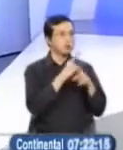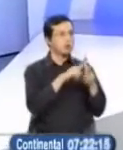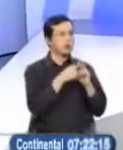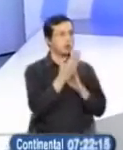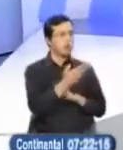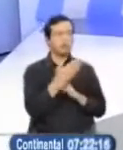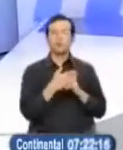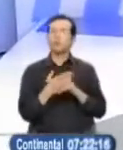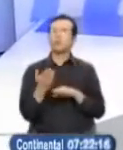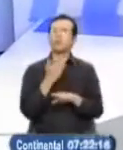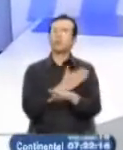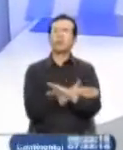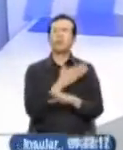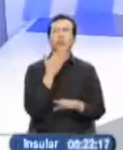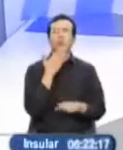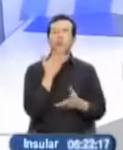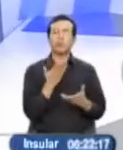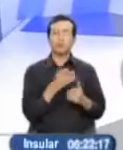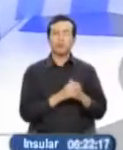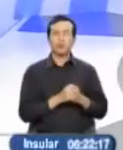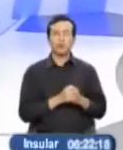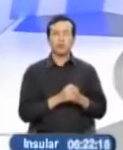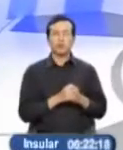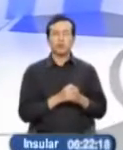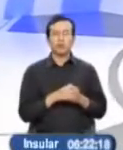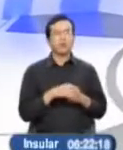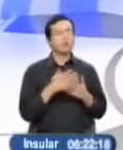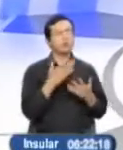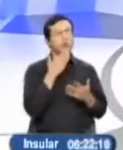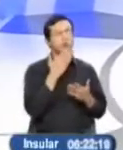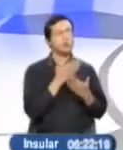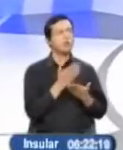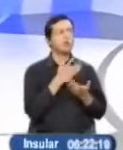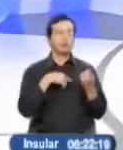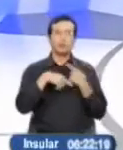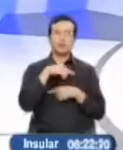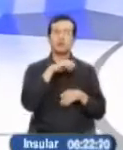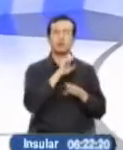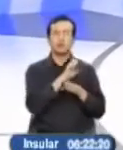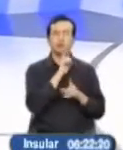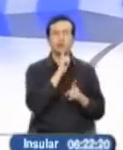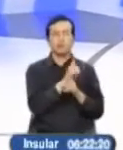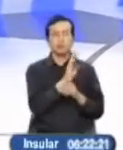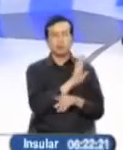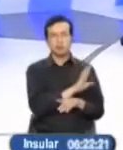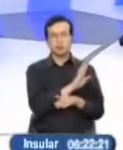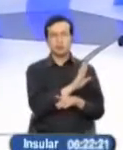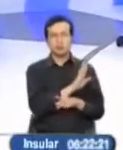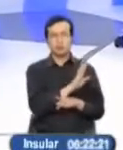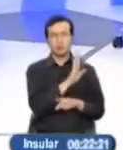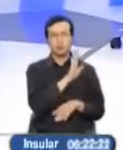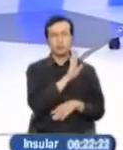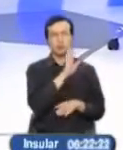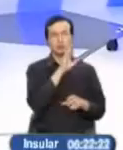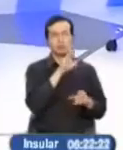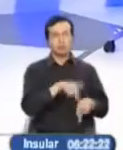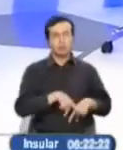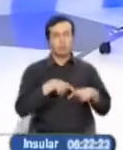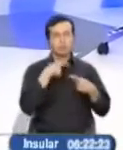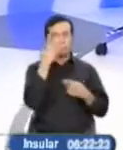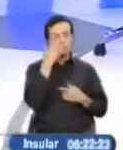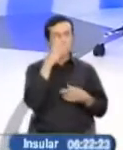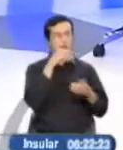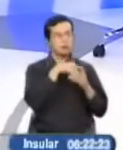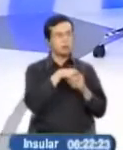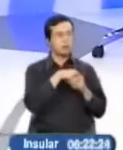esto hace cuánto tiempo fue y hace cuánto tiempo regresa al Ecuador? Y básicamente tengo entendido que usted radica en Esmeralda.